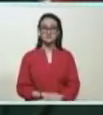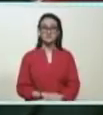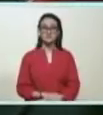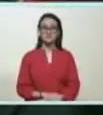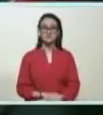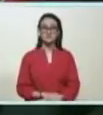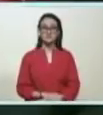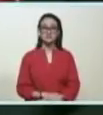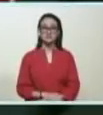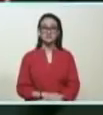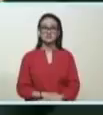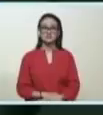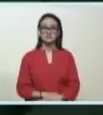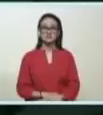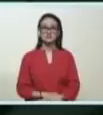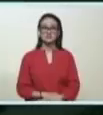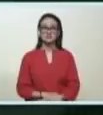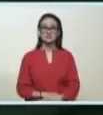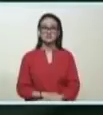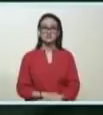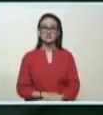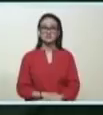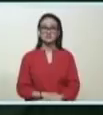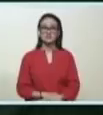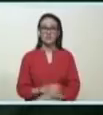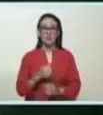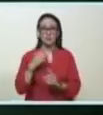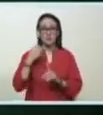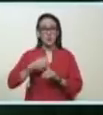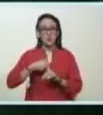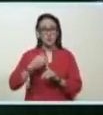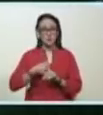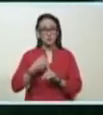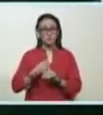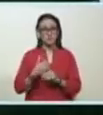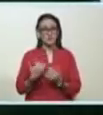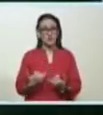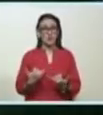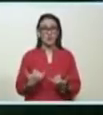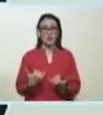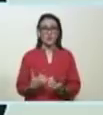¿Cuántos caminos nos traen aquí? ¿Cuántas luchas nos traen aquí?